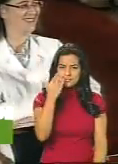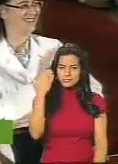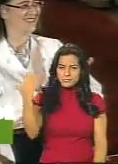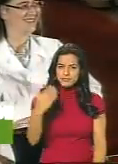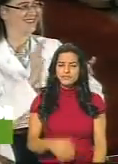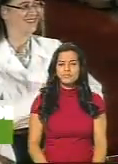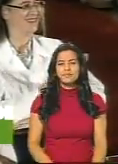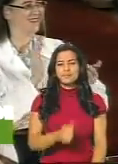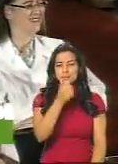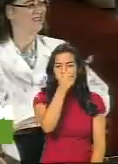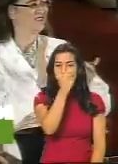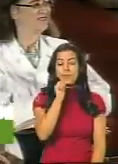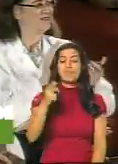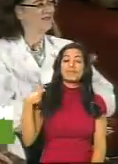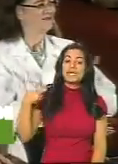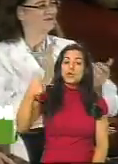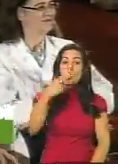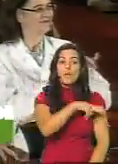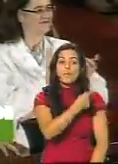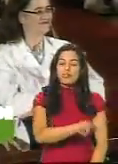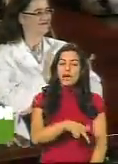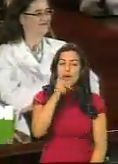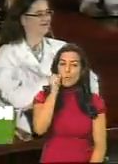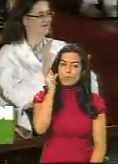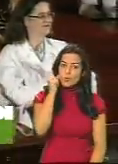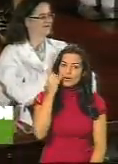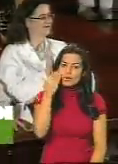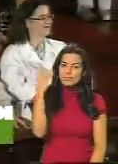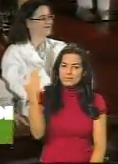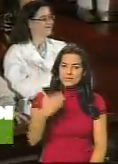los directores de los hospitales, directora de los hospitales,